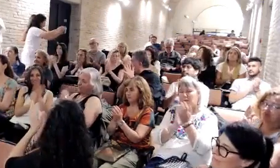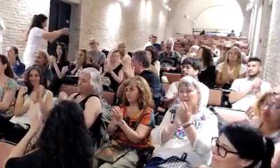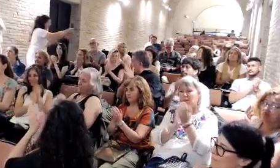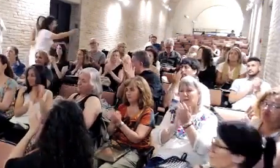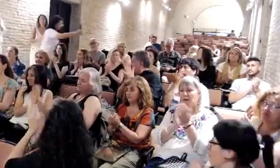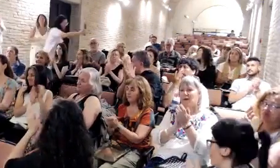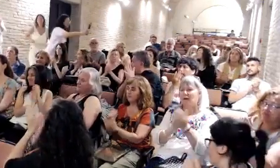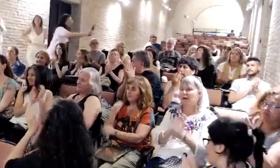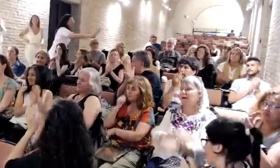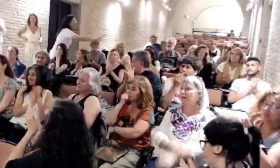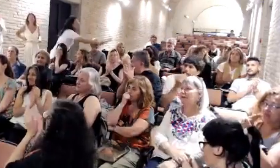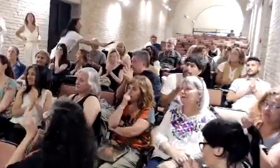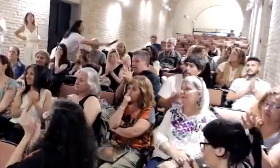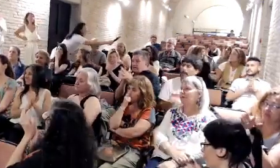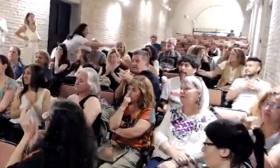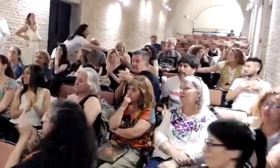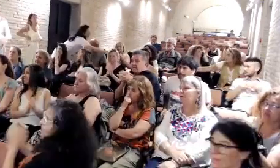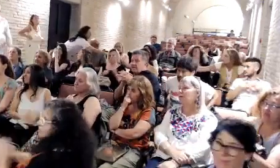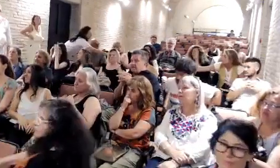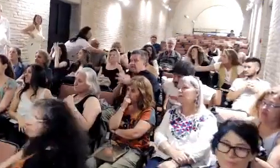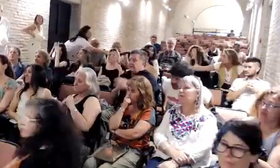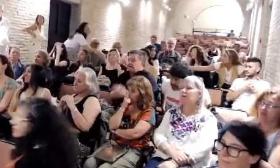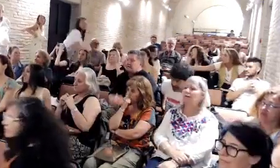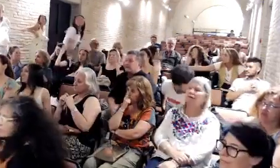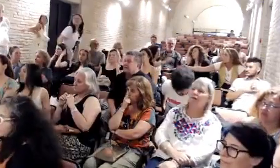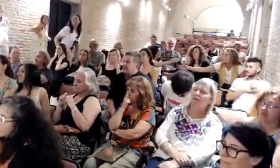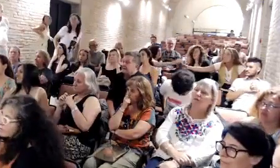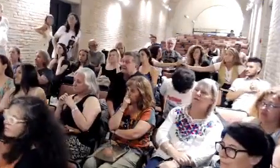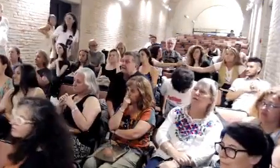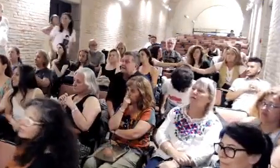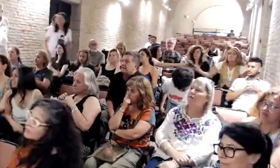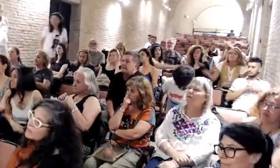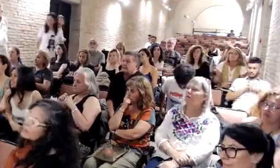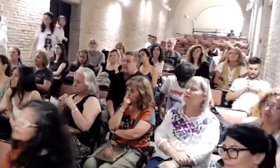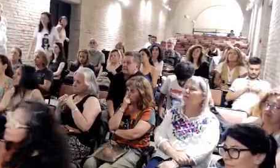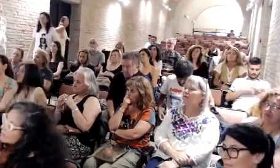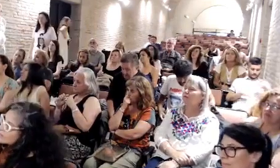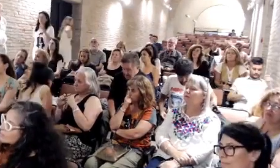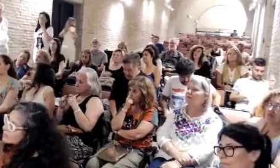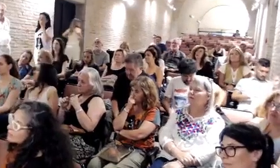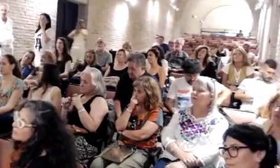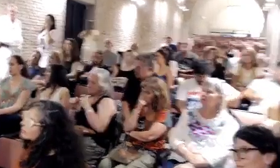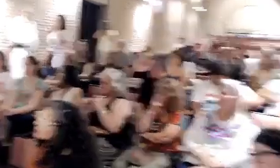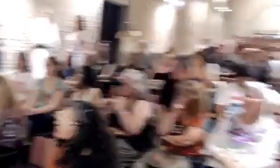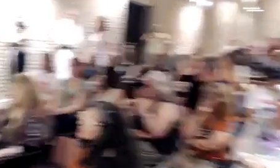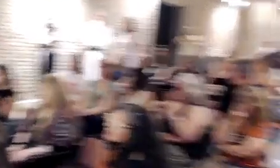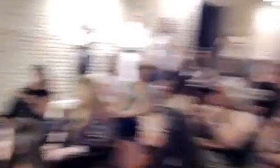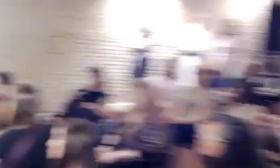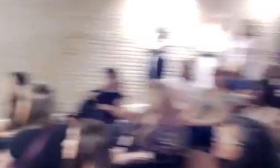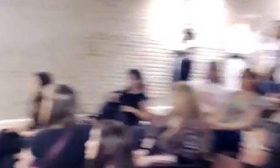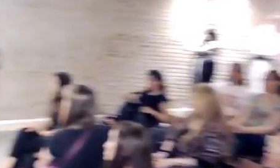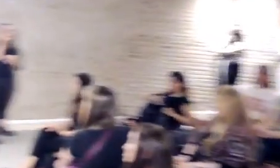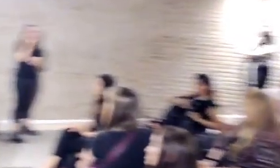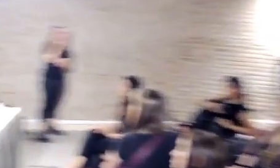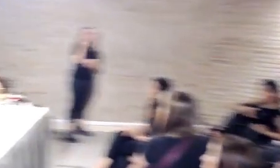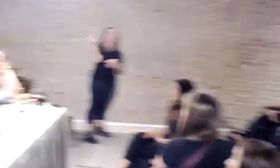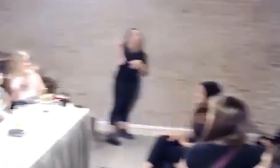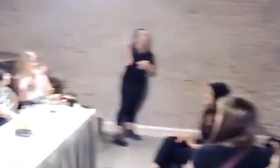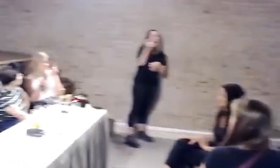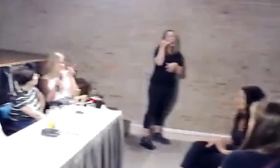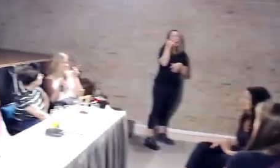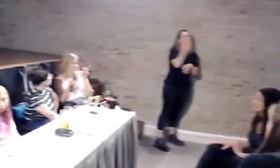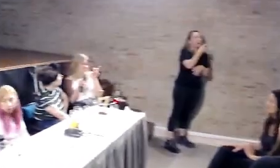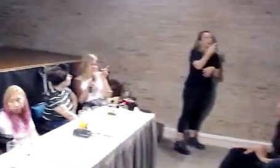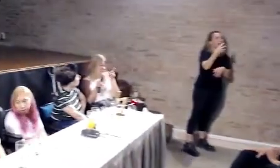gracias no bueno en horabuena porque justamente me preguntaba antes cuando veíamos al principio el video de la